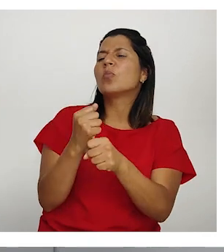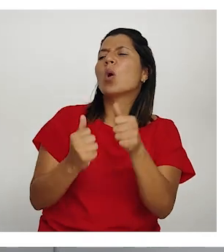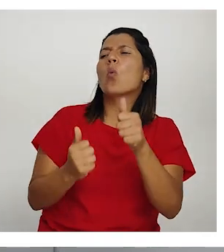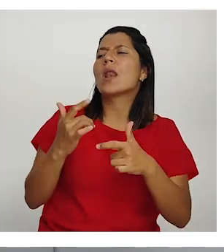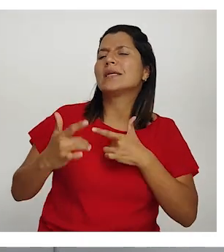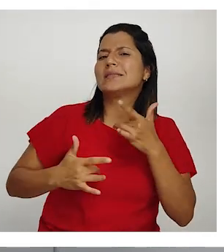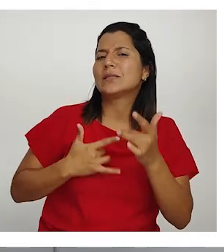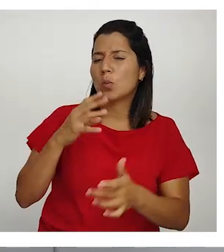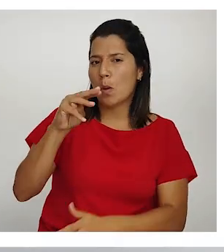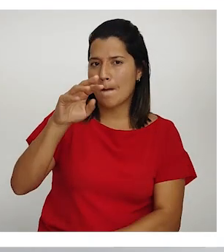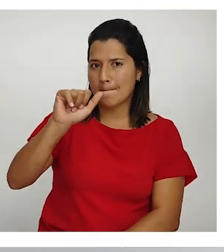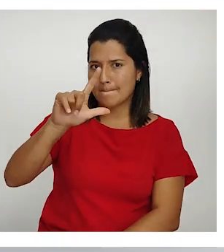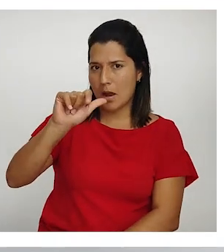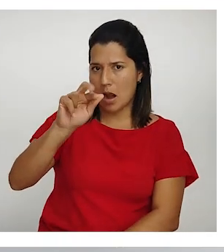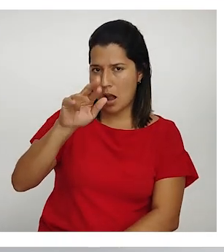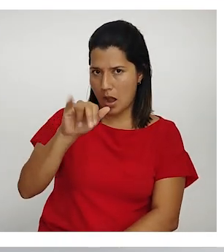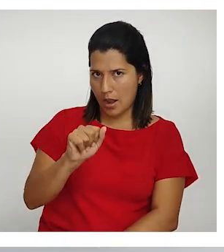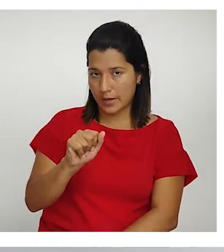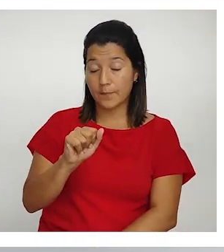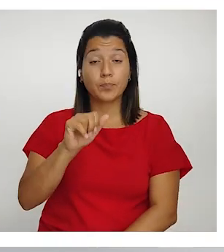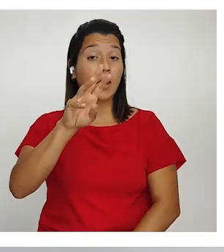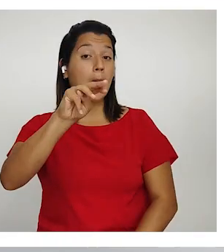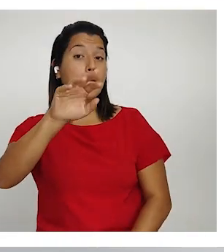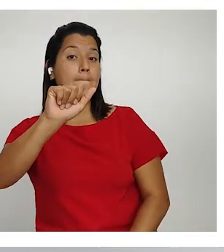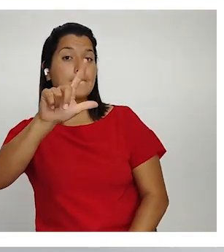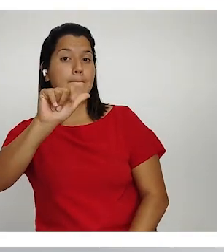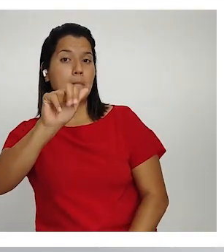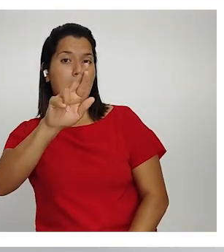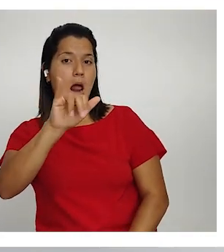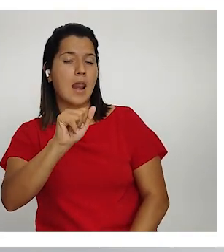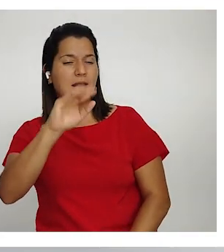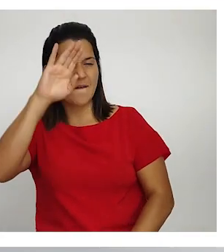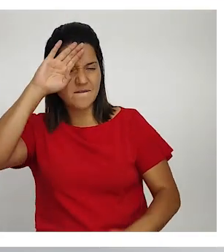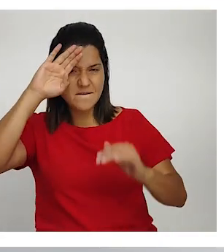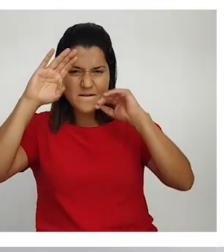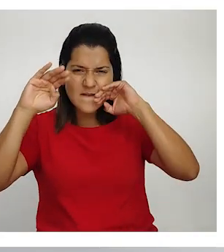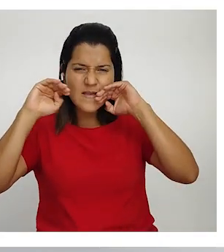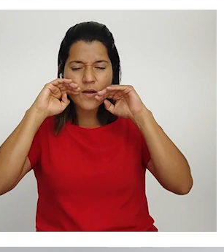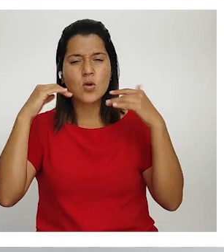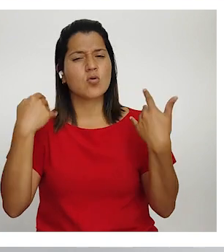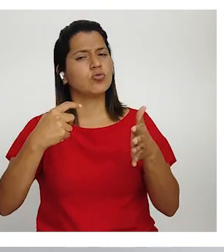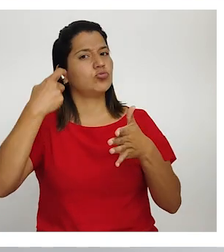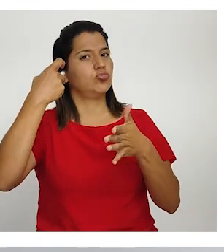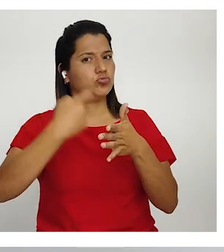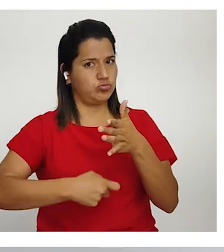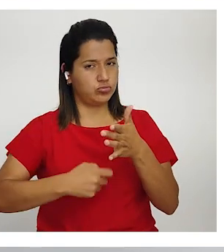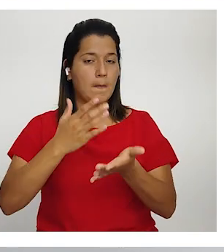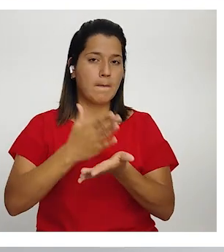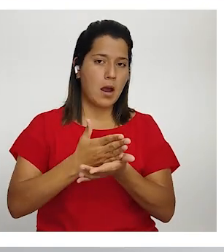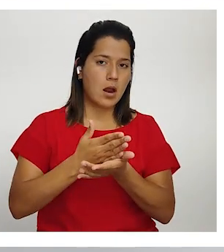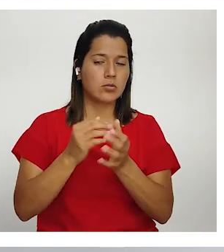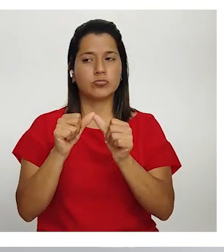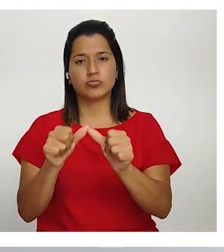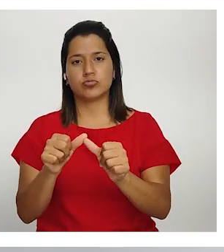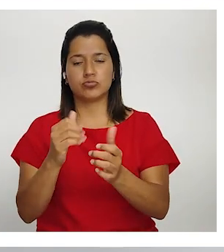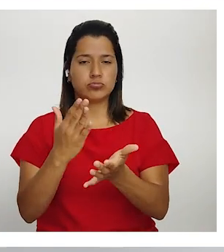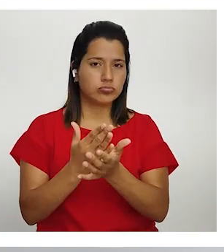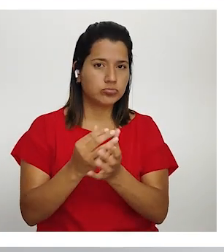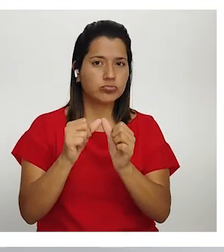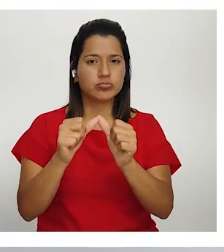doctora. La malaria se caracteriza por tener una fiebre intensa de forma intermitente. Comparte igual